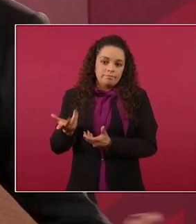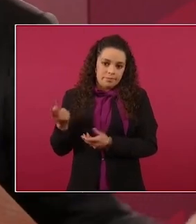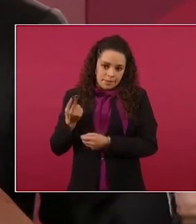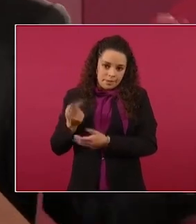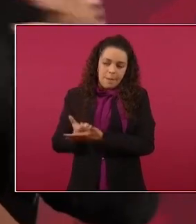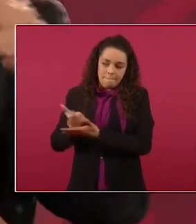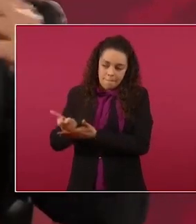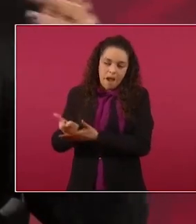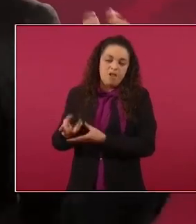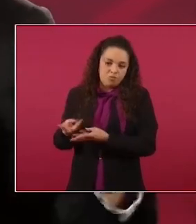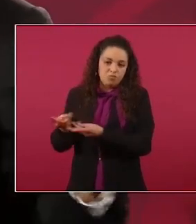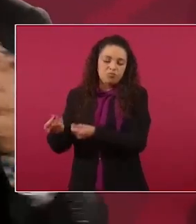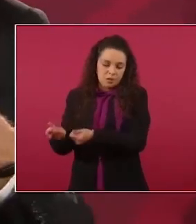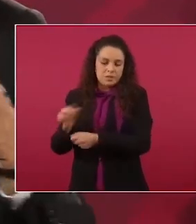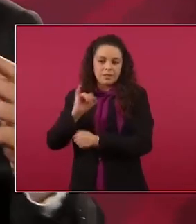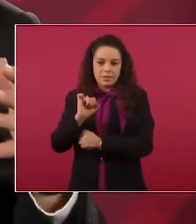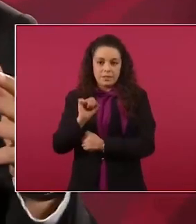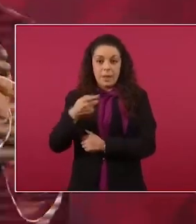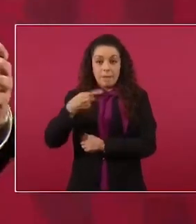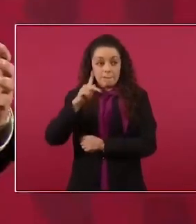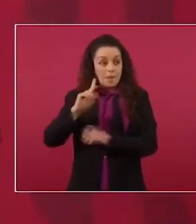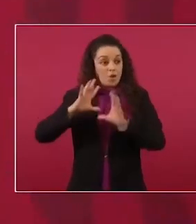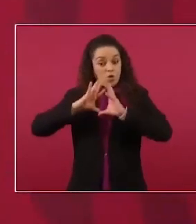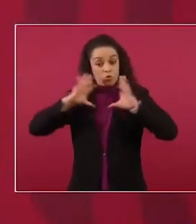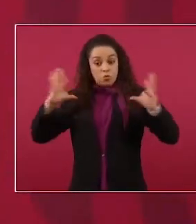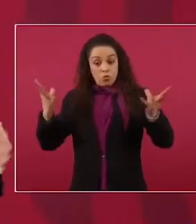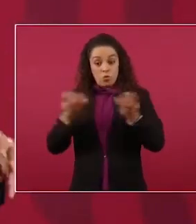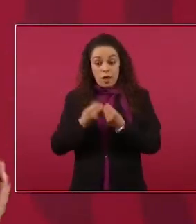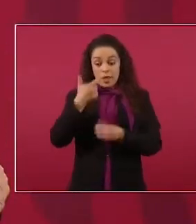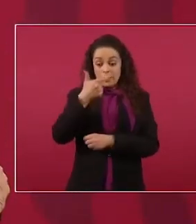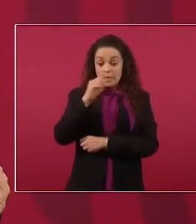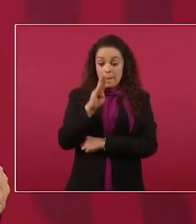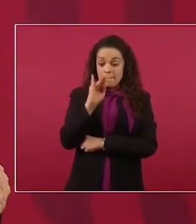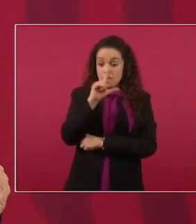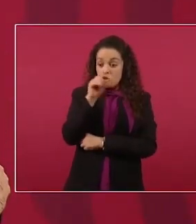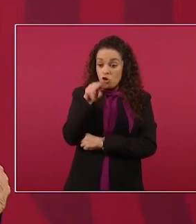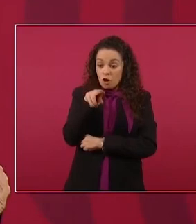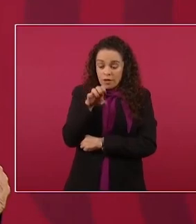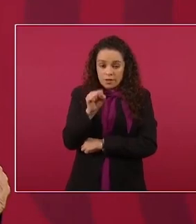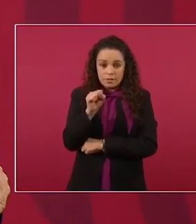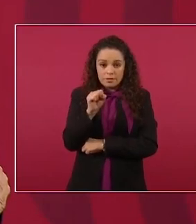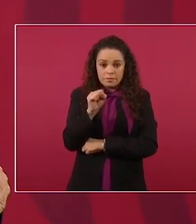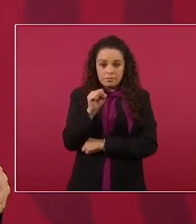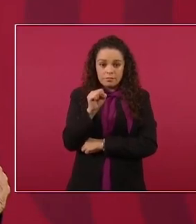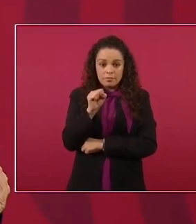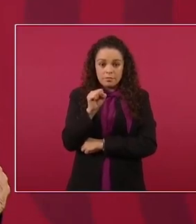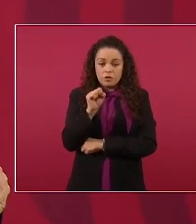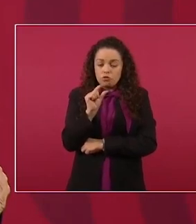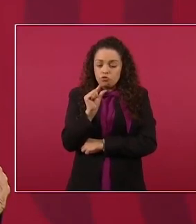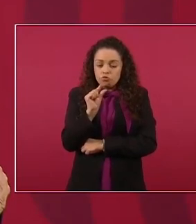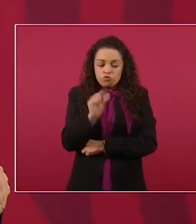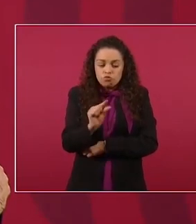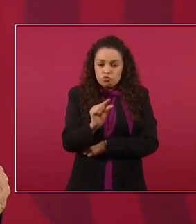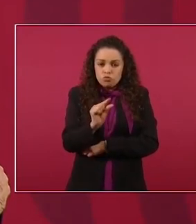pero de ese presupuesto, aunque sea una cantidad